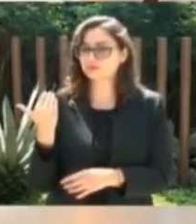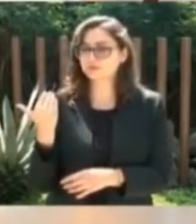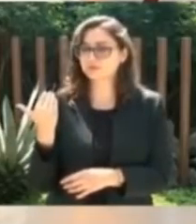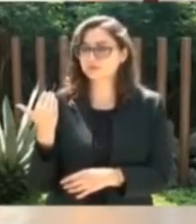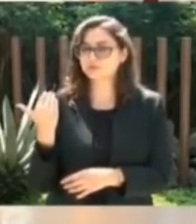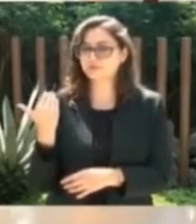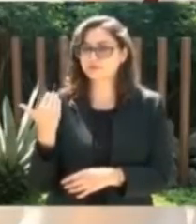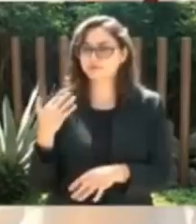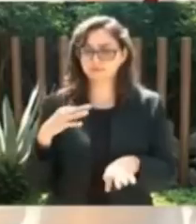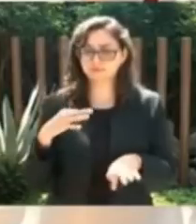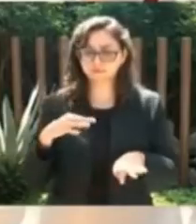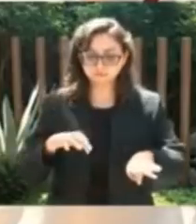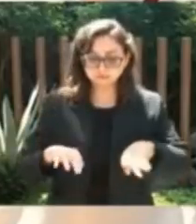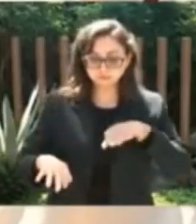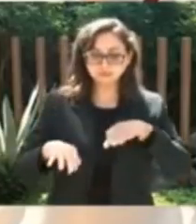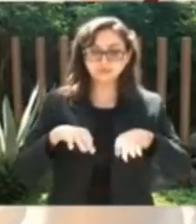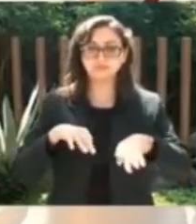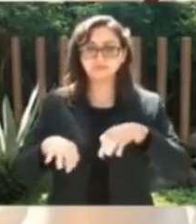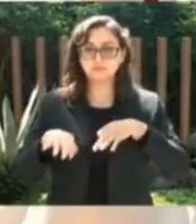los trabajos